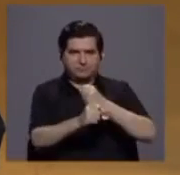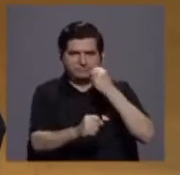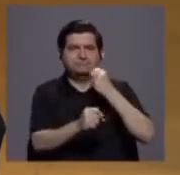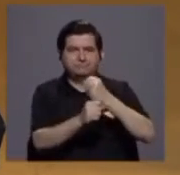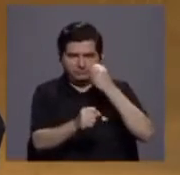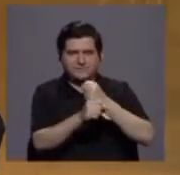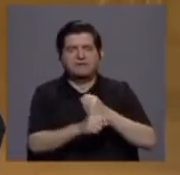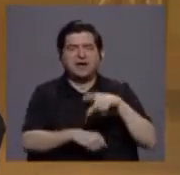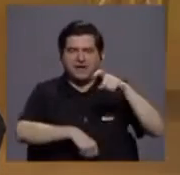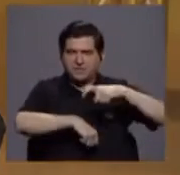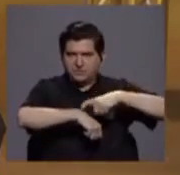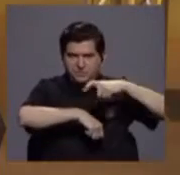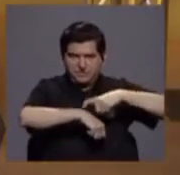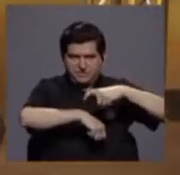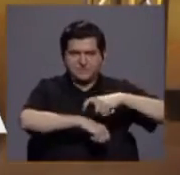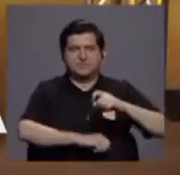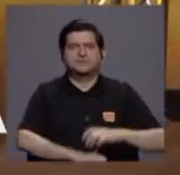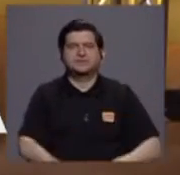trabajando